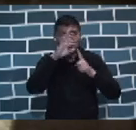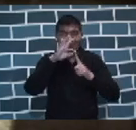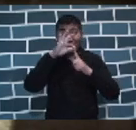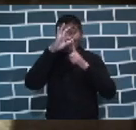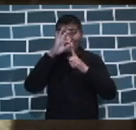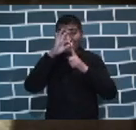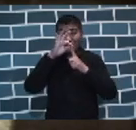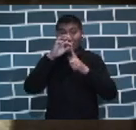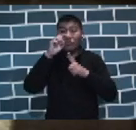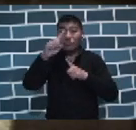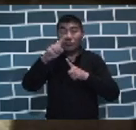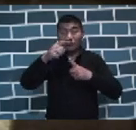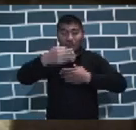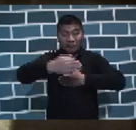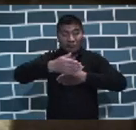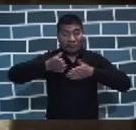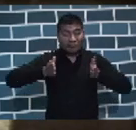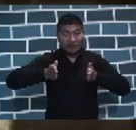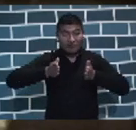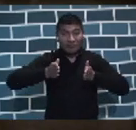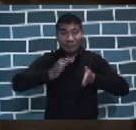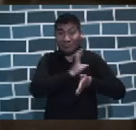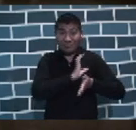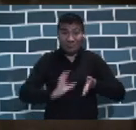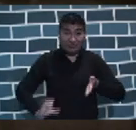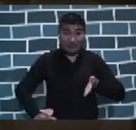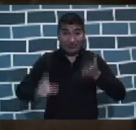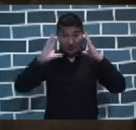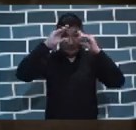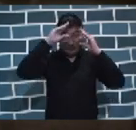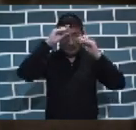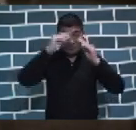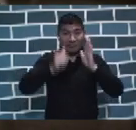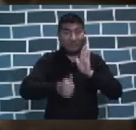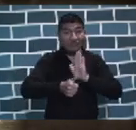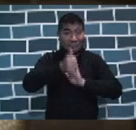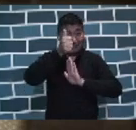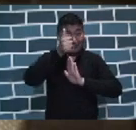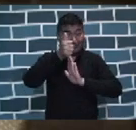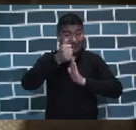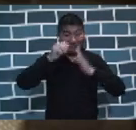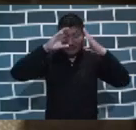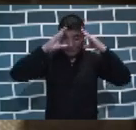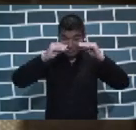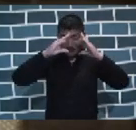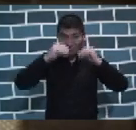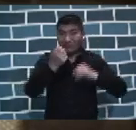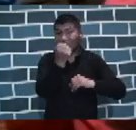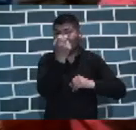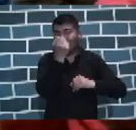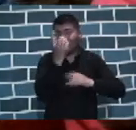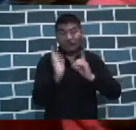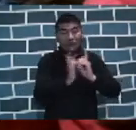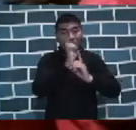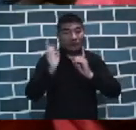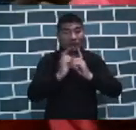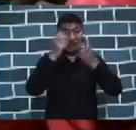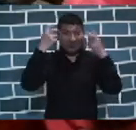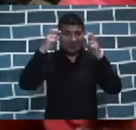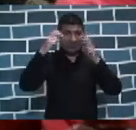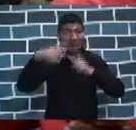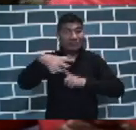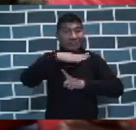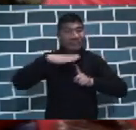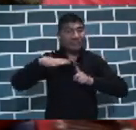un aula donde cristo el maestro enseña a sus discípulos acerca del